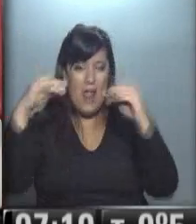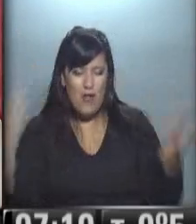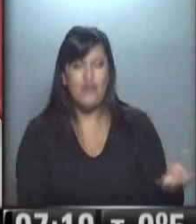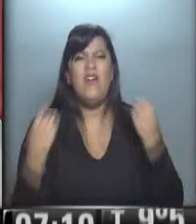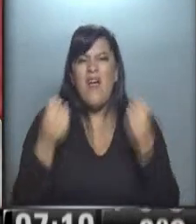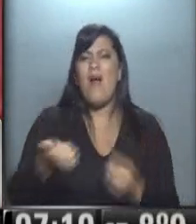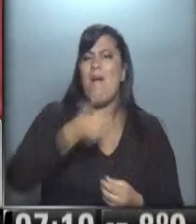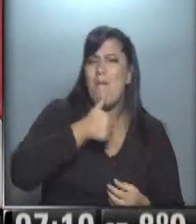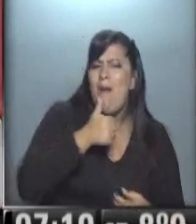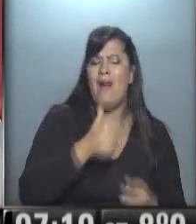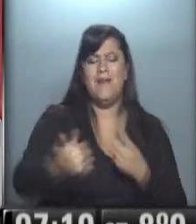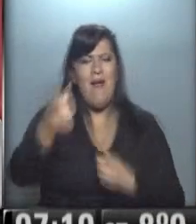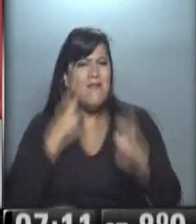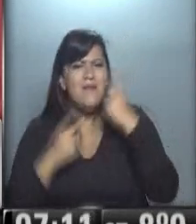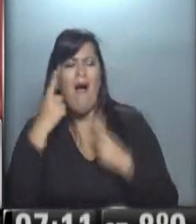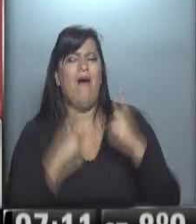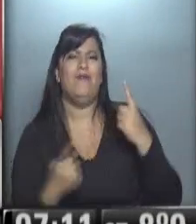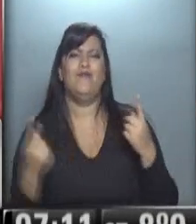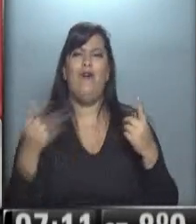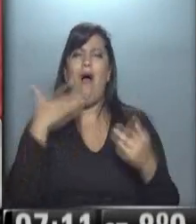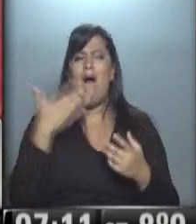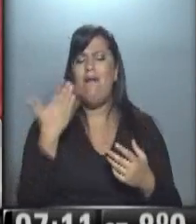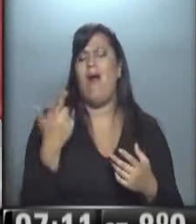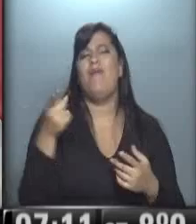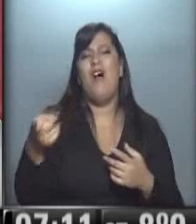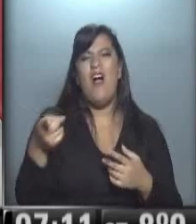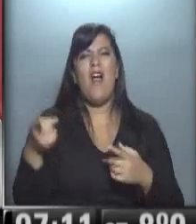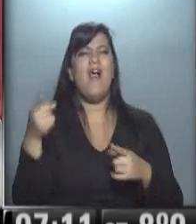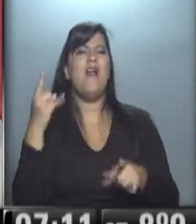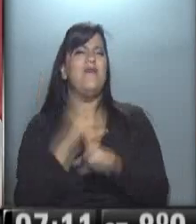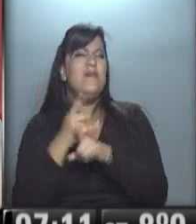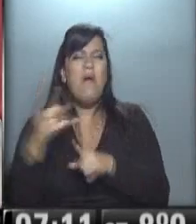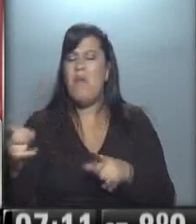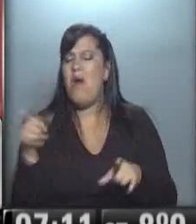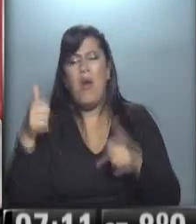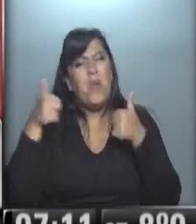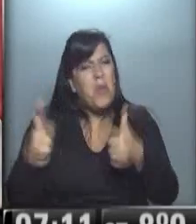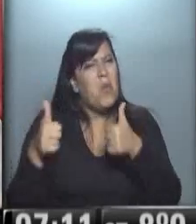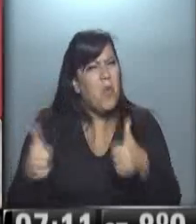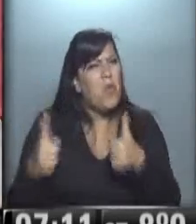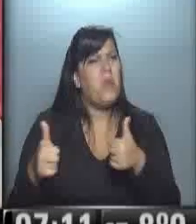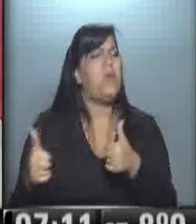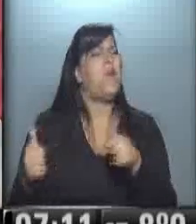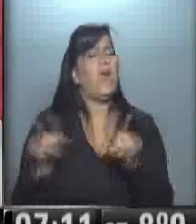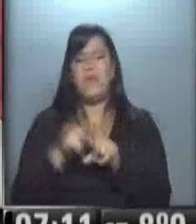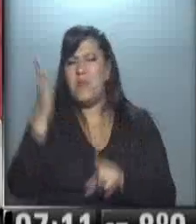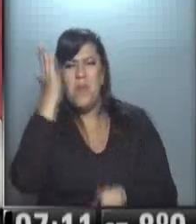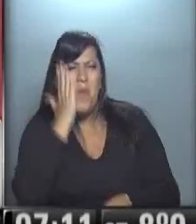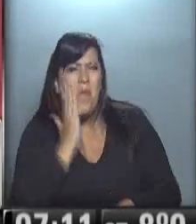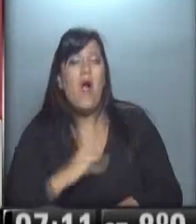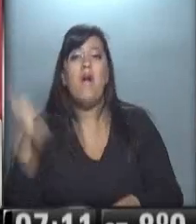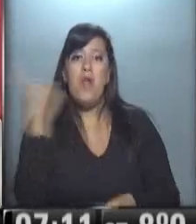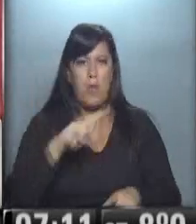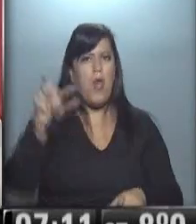hubo muchas lágrimas, hablamos de todo. Él busca mucho el consenso, es sano, tiene una sensibilidad social, fue muy cálido, pero también estuvo muy